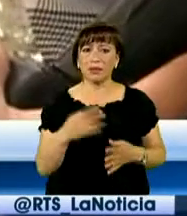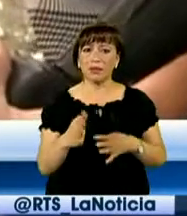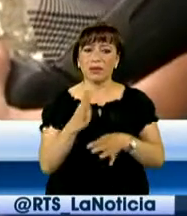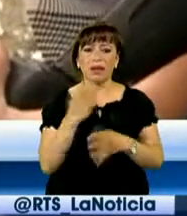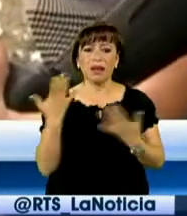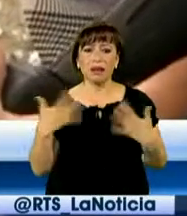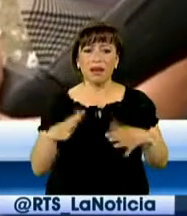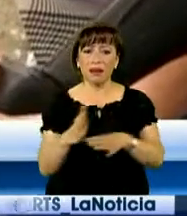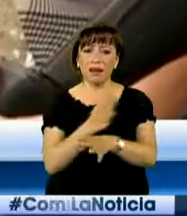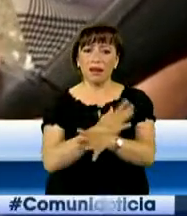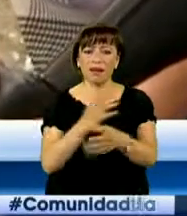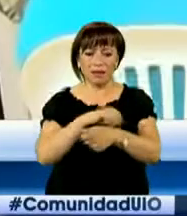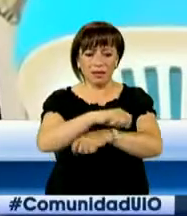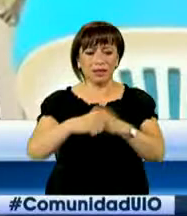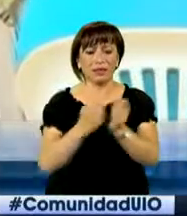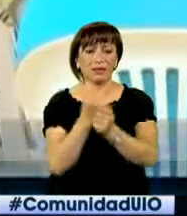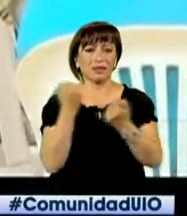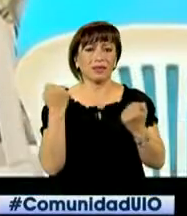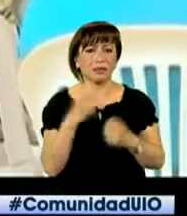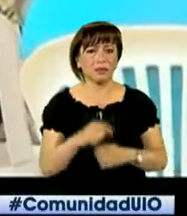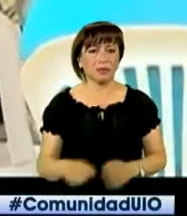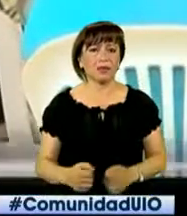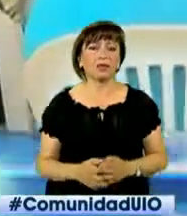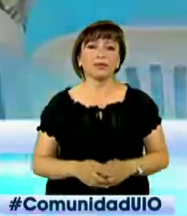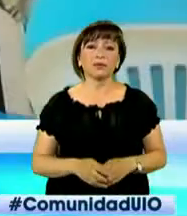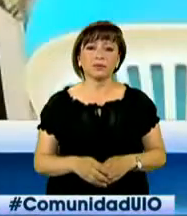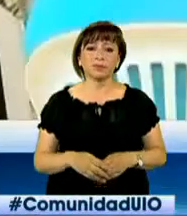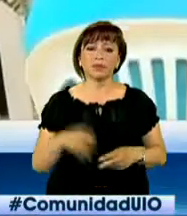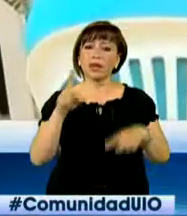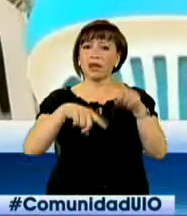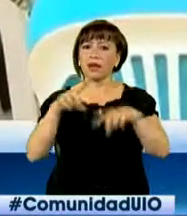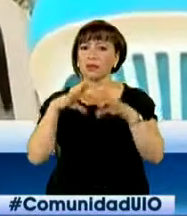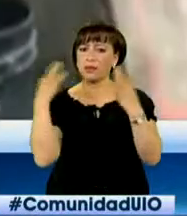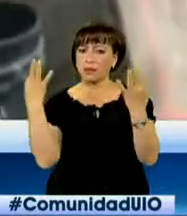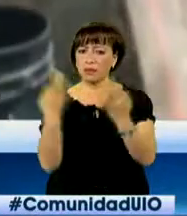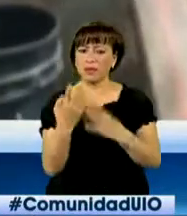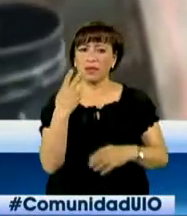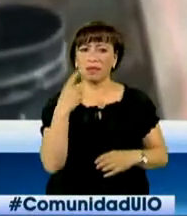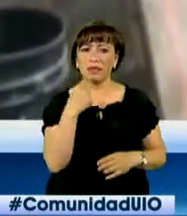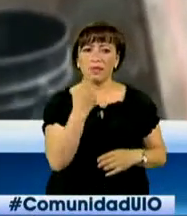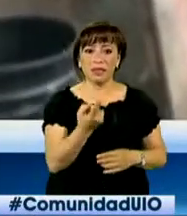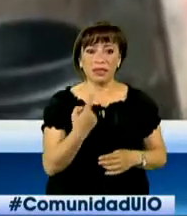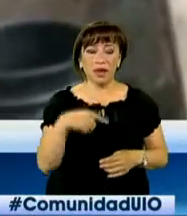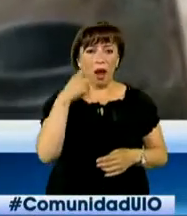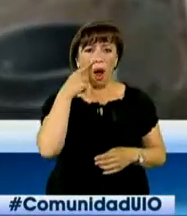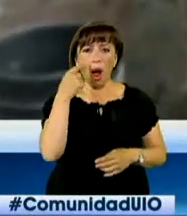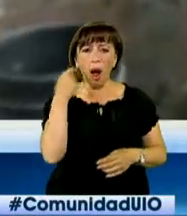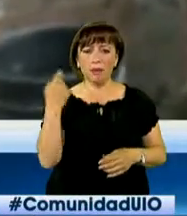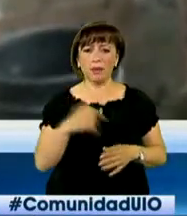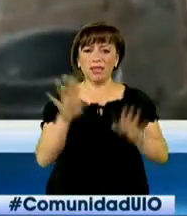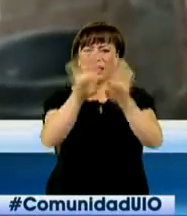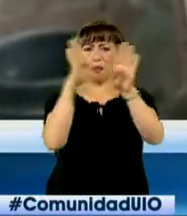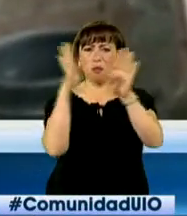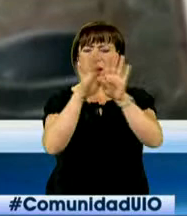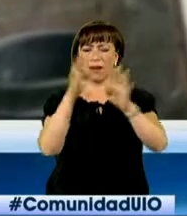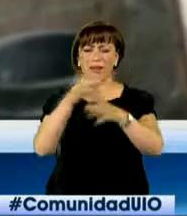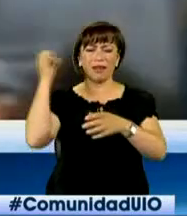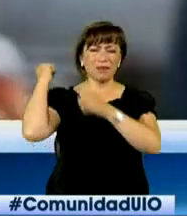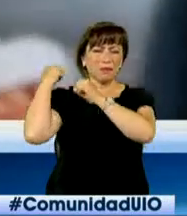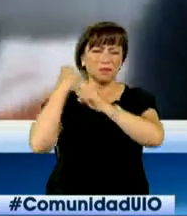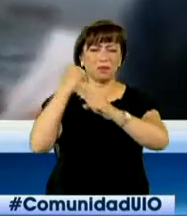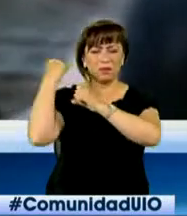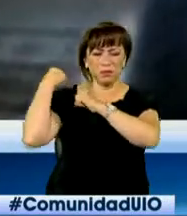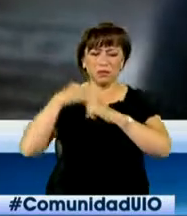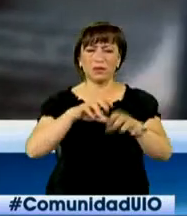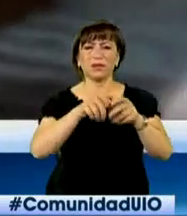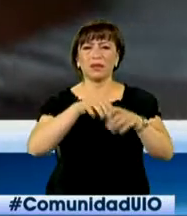la figura. Según versiones de familiares, los asesinos derribaron la puerta de la casa e ingresaron a la vivienda